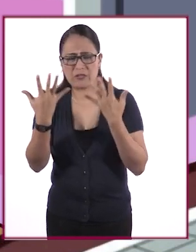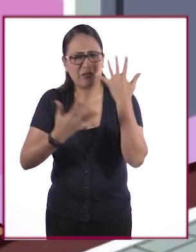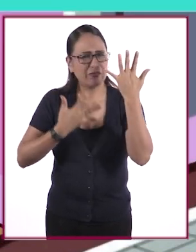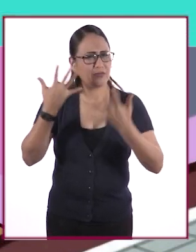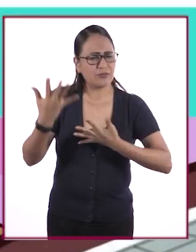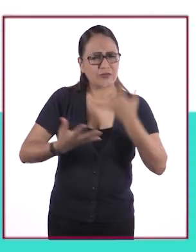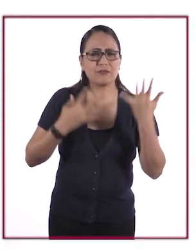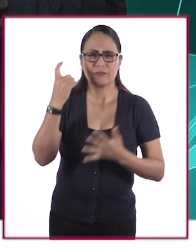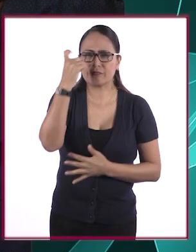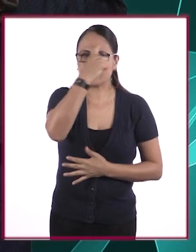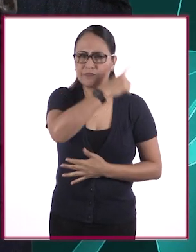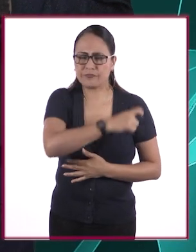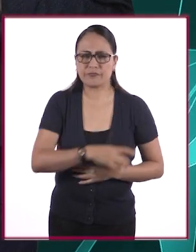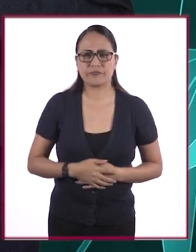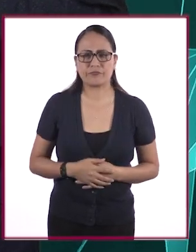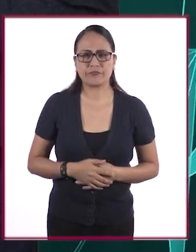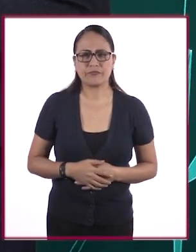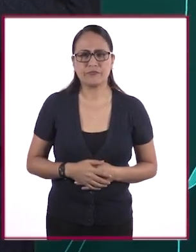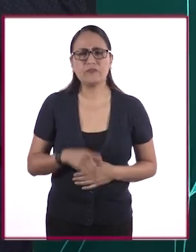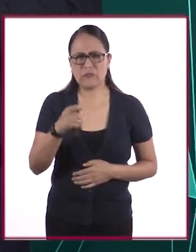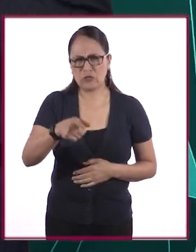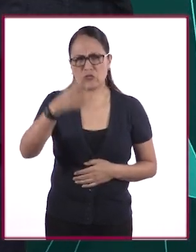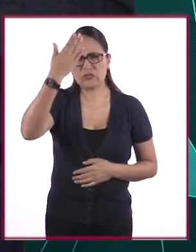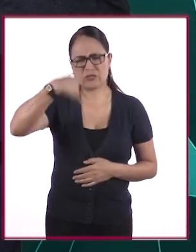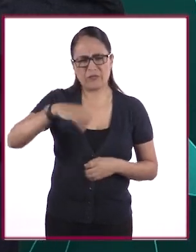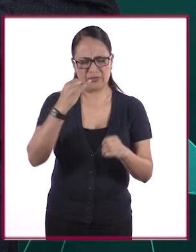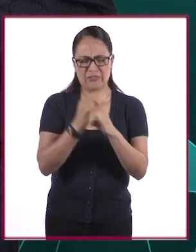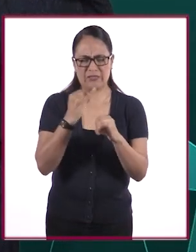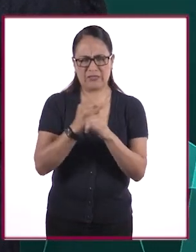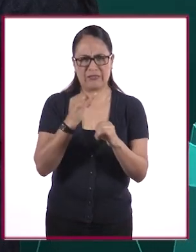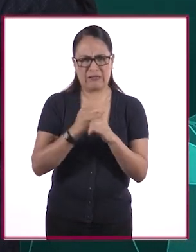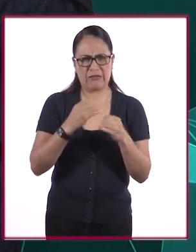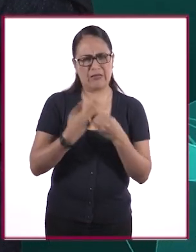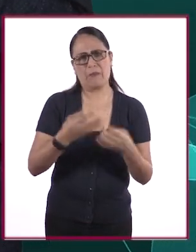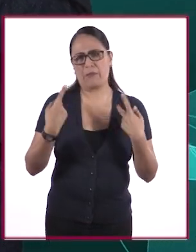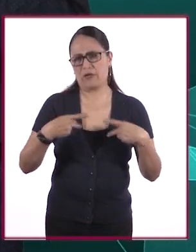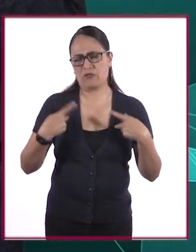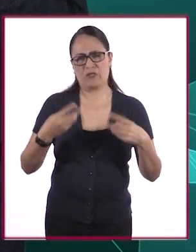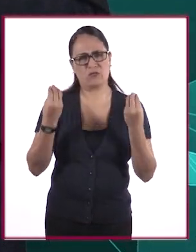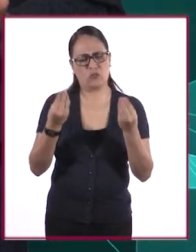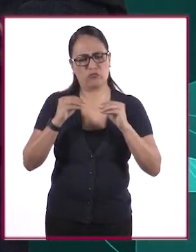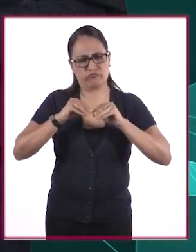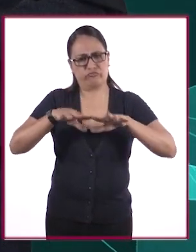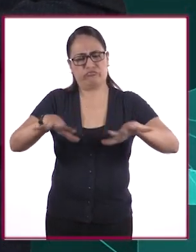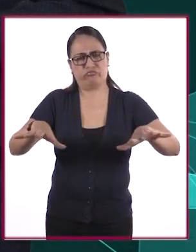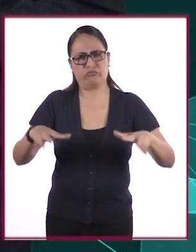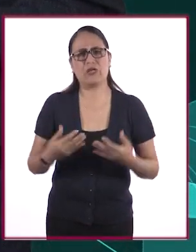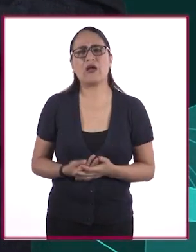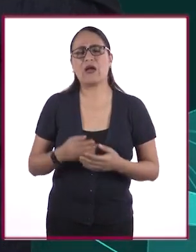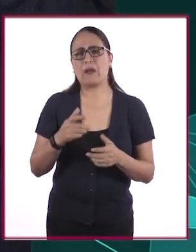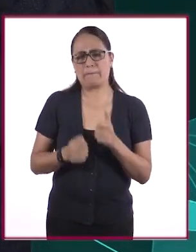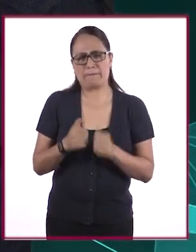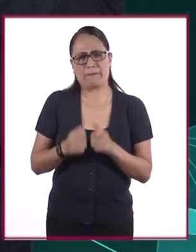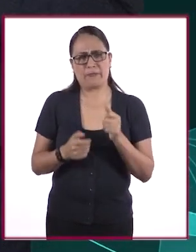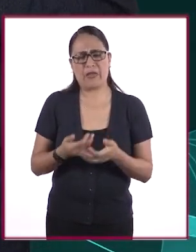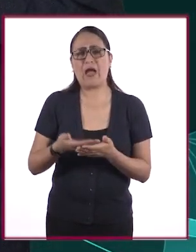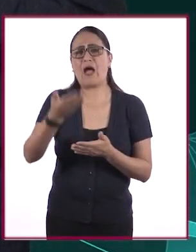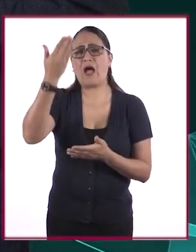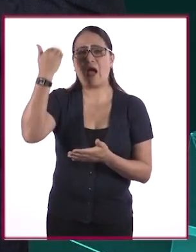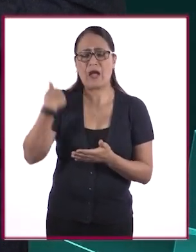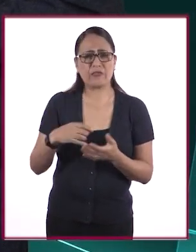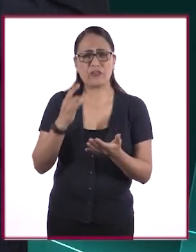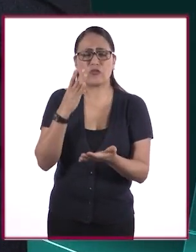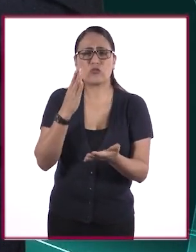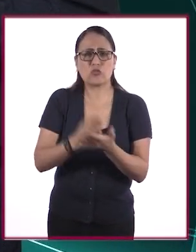desastre. Shada, ¿tú sabías que el Internet, que ahora es tan popular y al que tenemos acceso en nuestros dispositivos móviles, inicialmente se usaba con